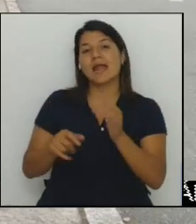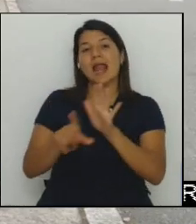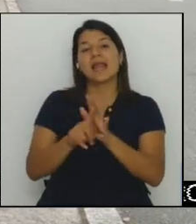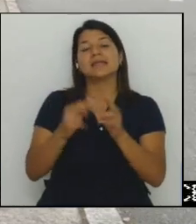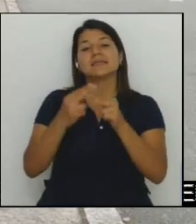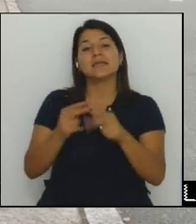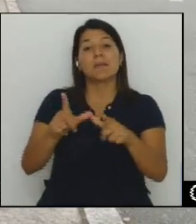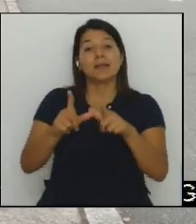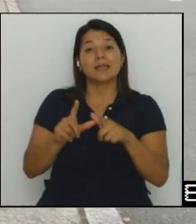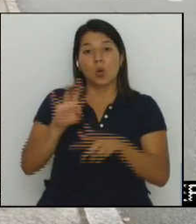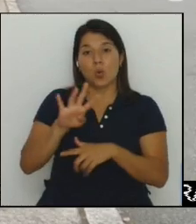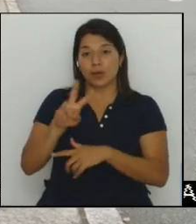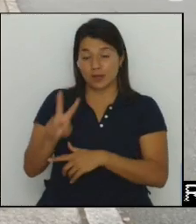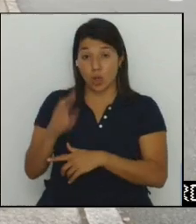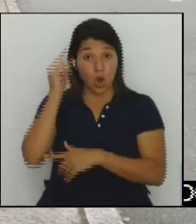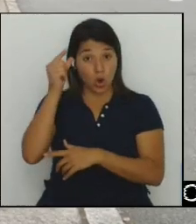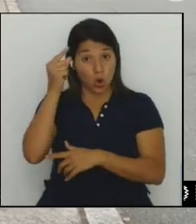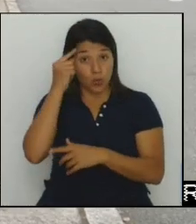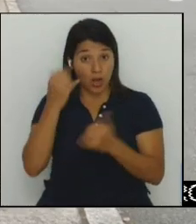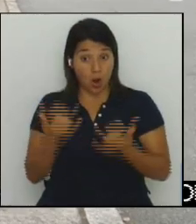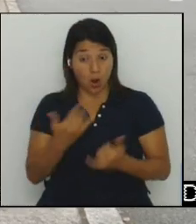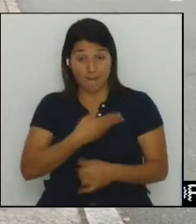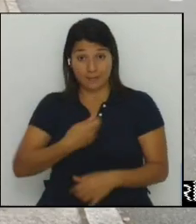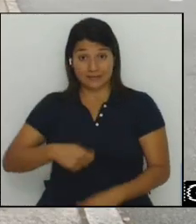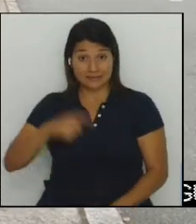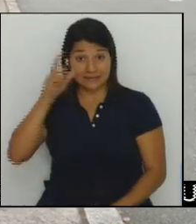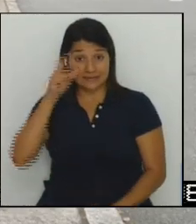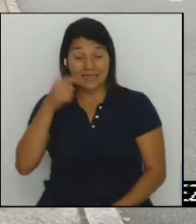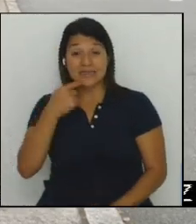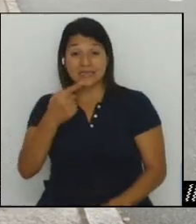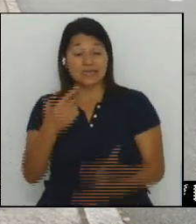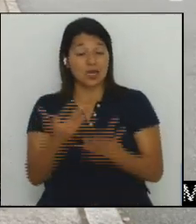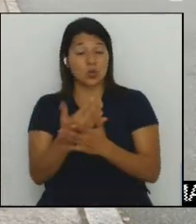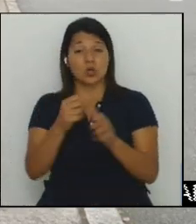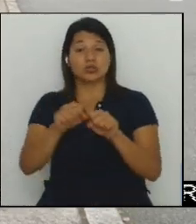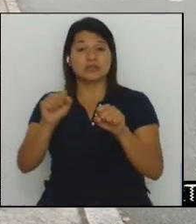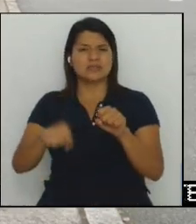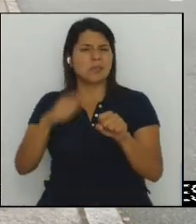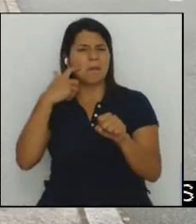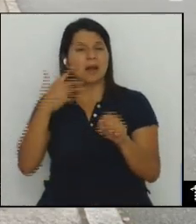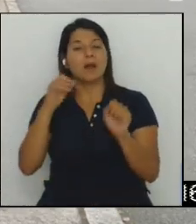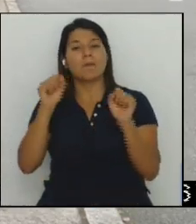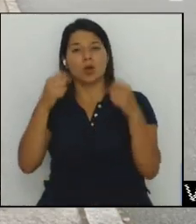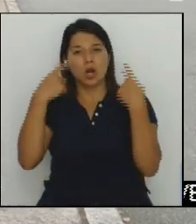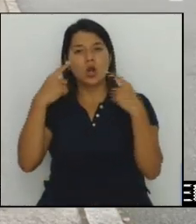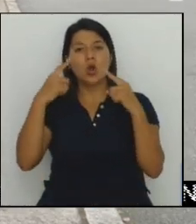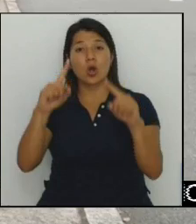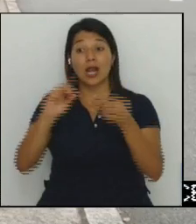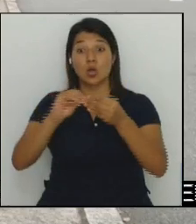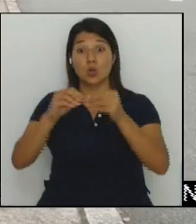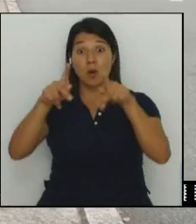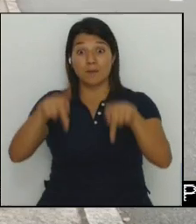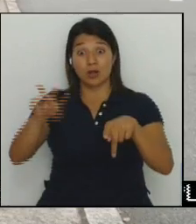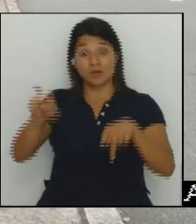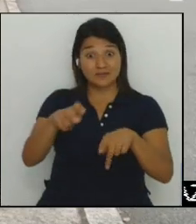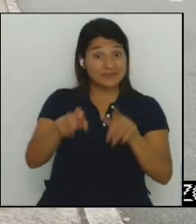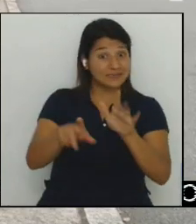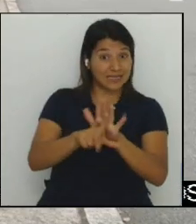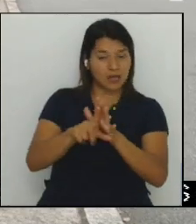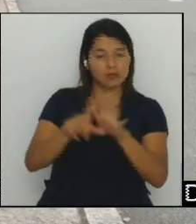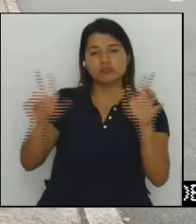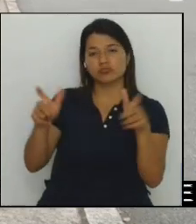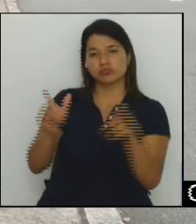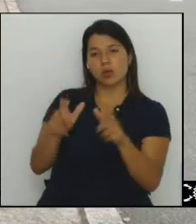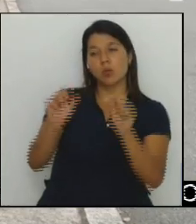ha asegurado que el nuevo sistema estaría diseñado para reducir los cruces no autorizados y ofrecer una nueva vía legal para